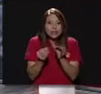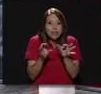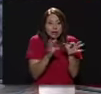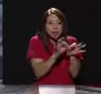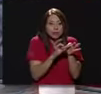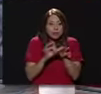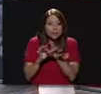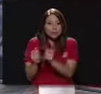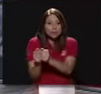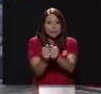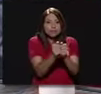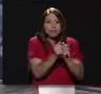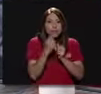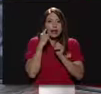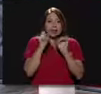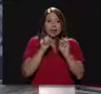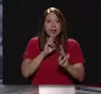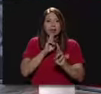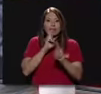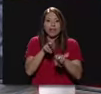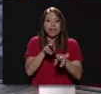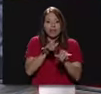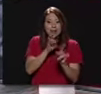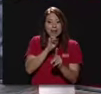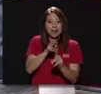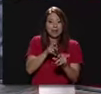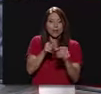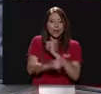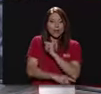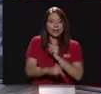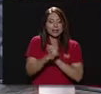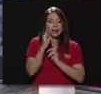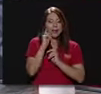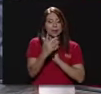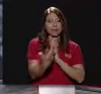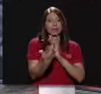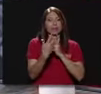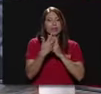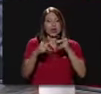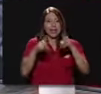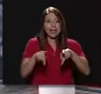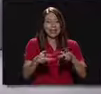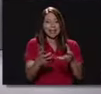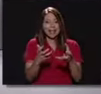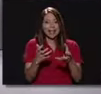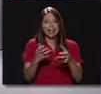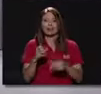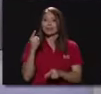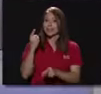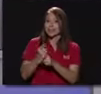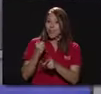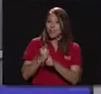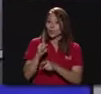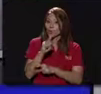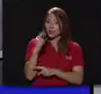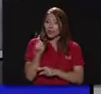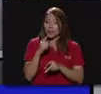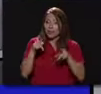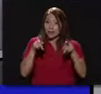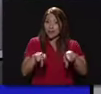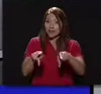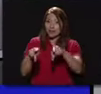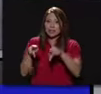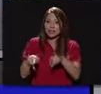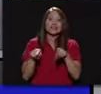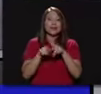encadenamientos necesarios para que se pueda responder localmente a lo que la gente quiere. Exacto, y no solamente para las personas, sino también para